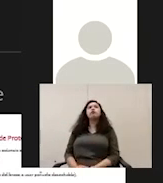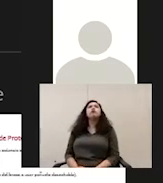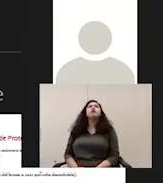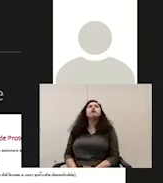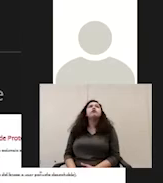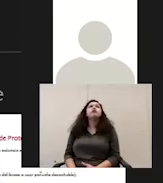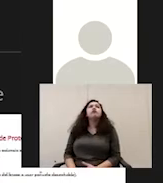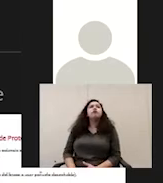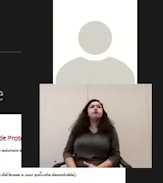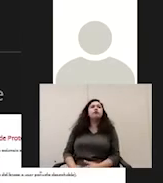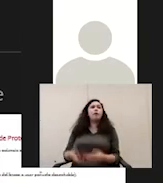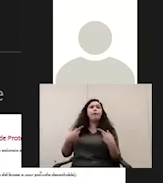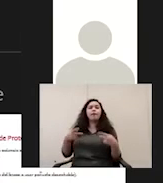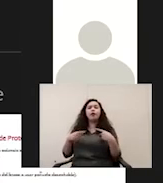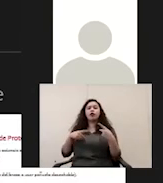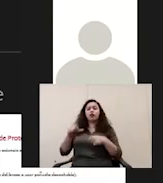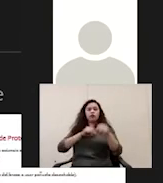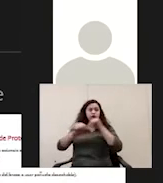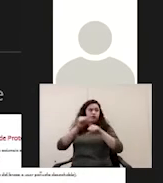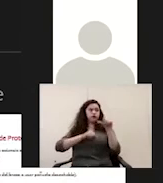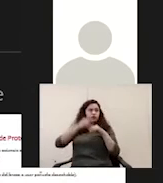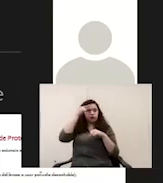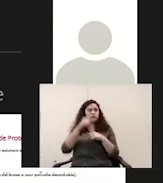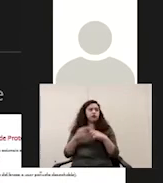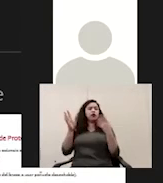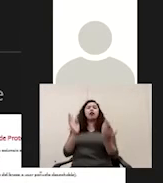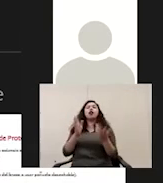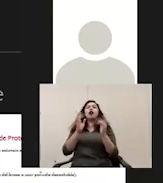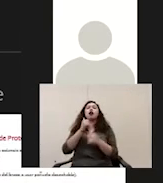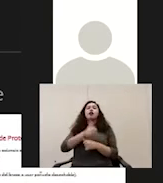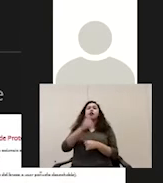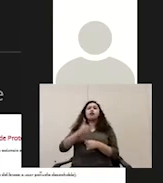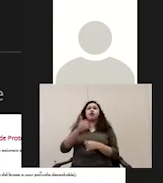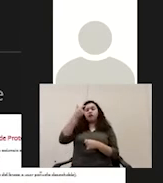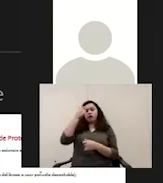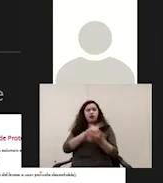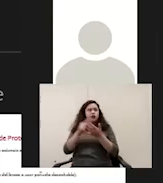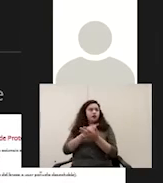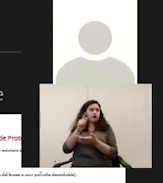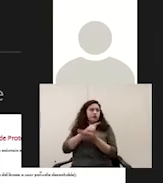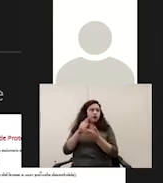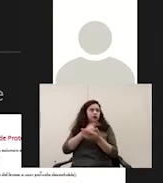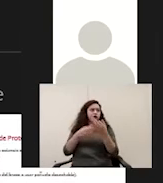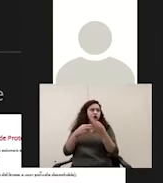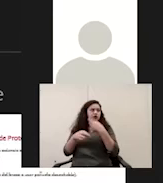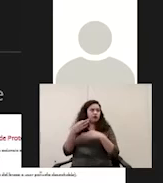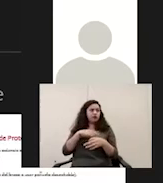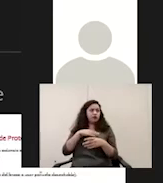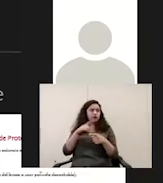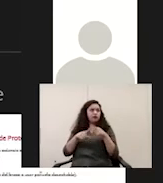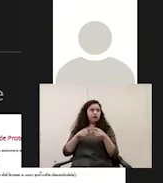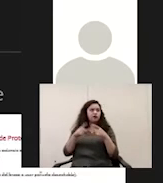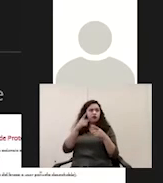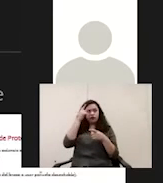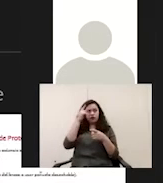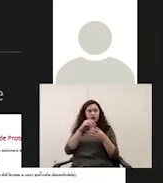de personal para que al momento de que termine cada turno se lleve a cabo la limpieza y la desinfección de ese turno y entre el